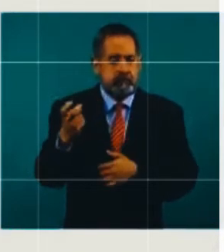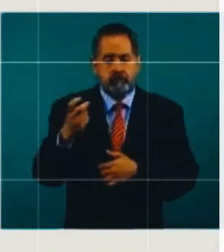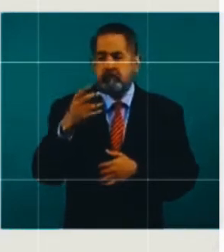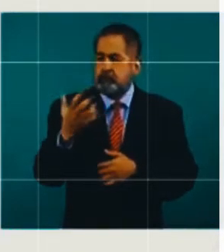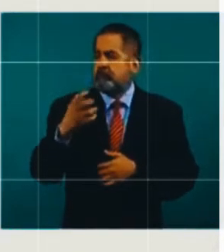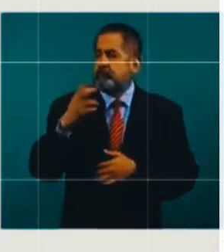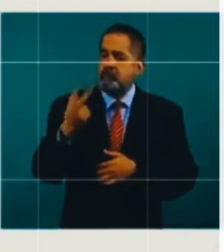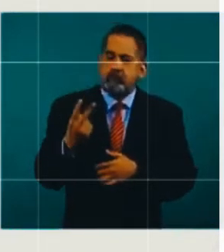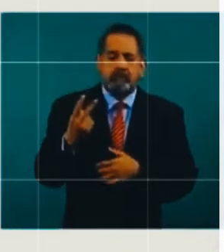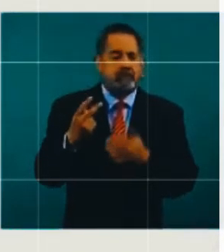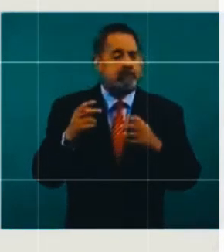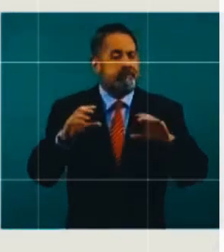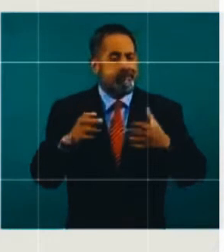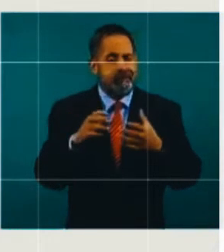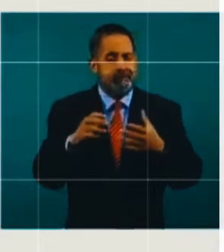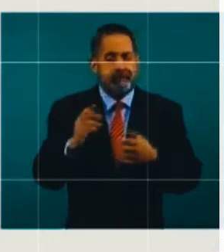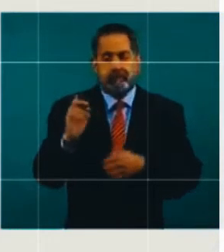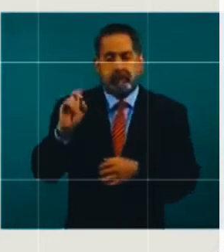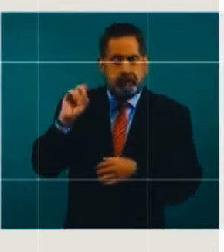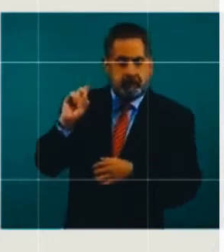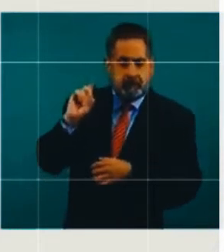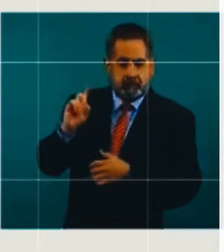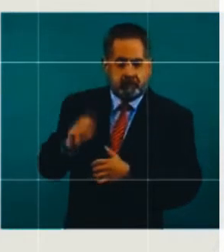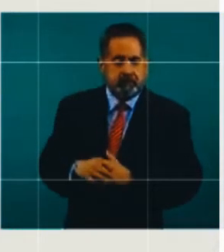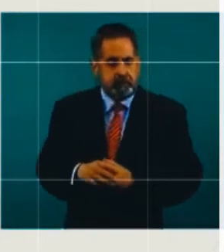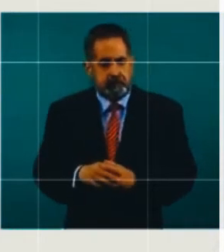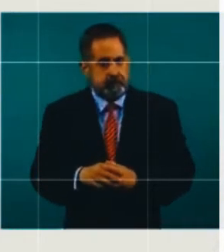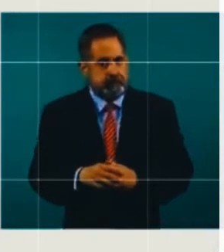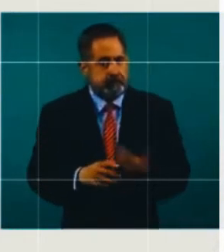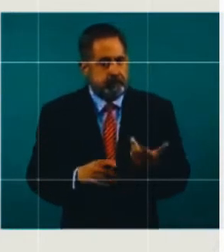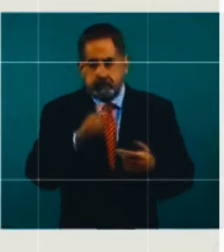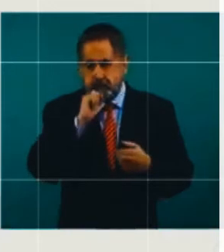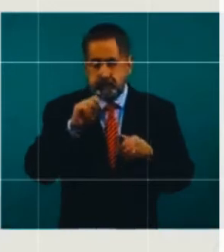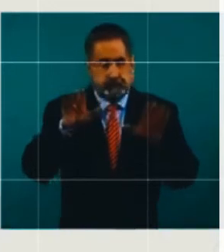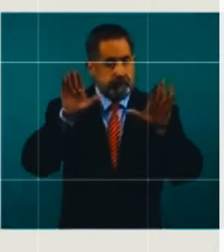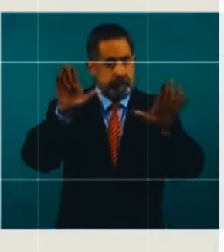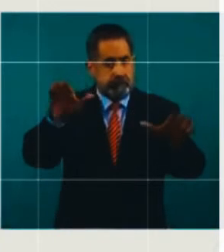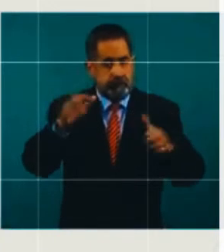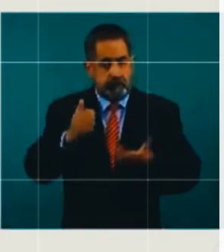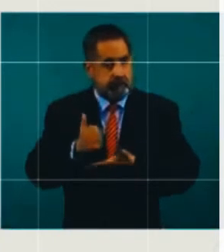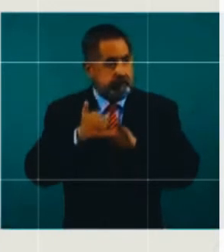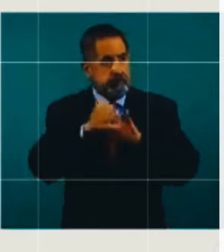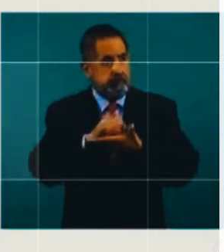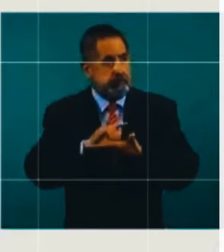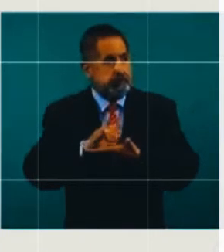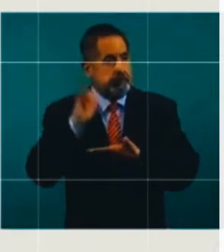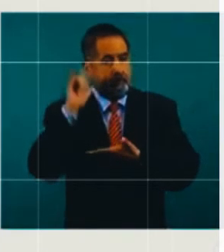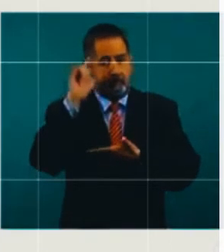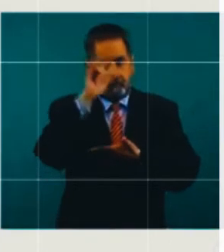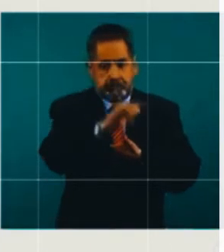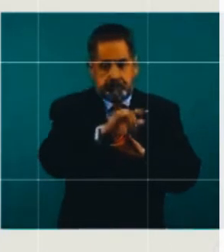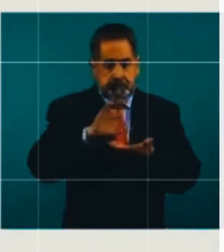752.500 dosis el día domingo. Por la parte aérea, con aeronaves